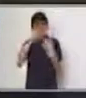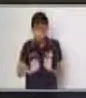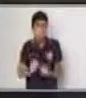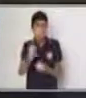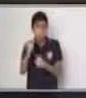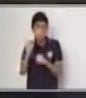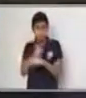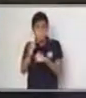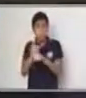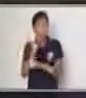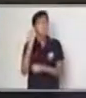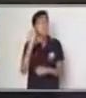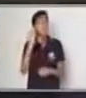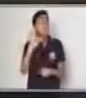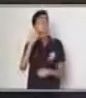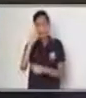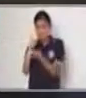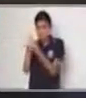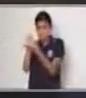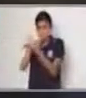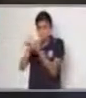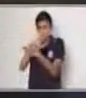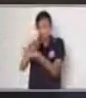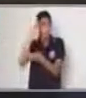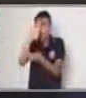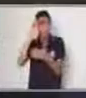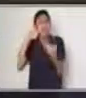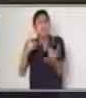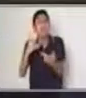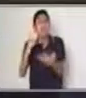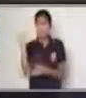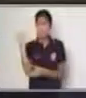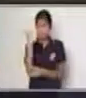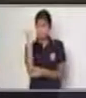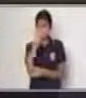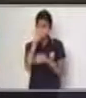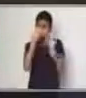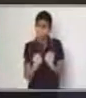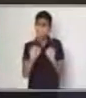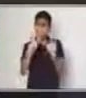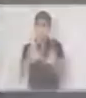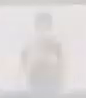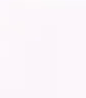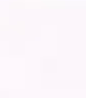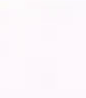gel antibacterial. Y recuerda, lo más importante es que te quedes en casa.